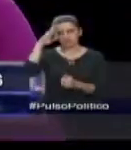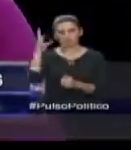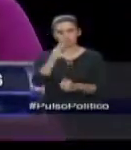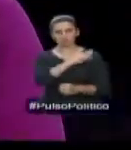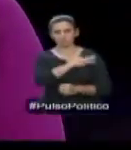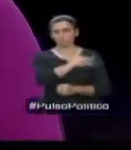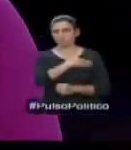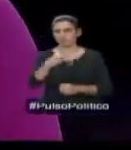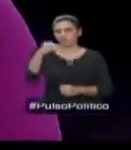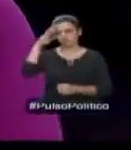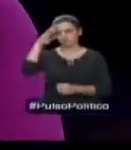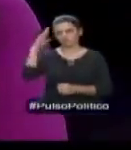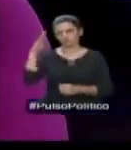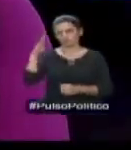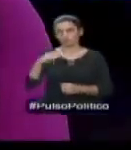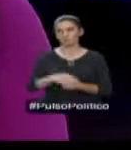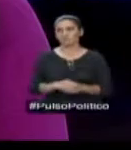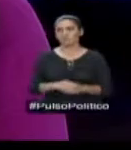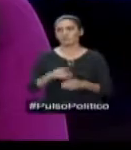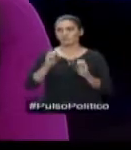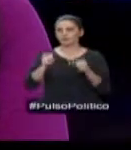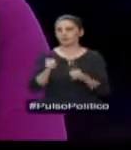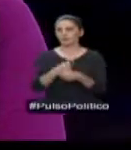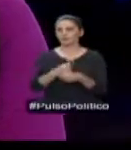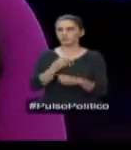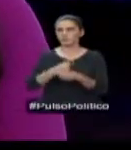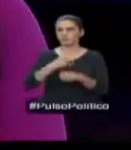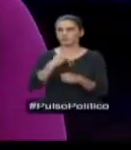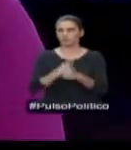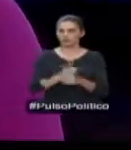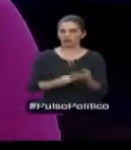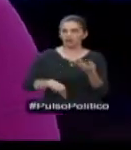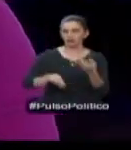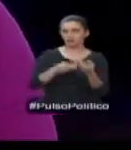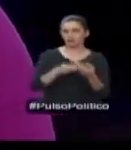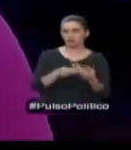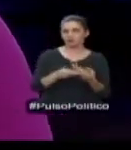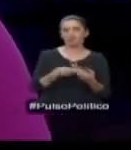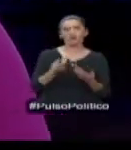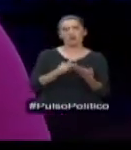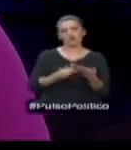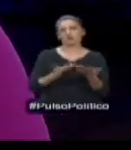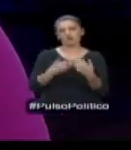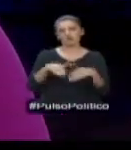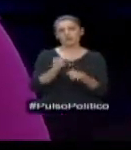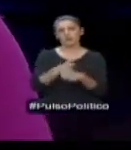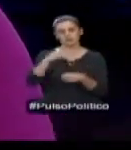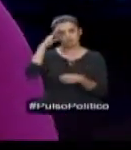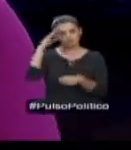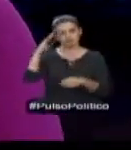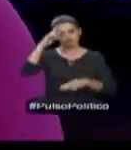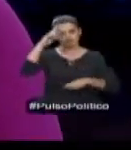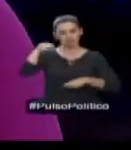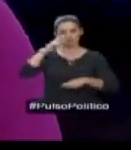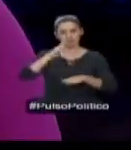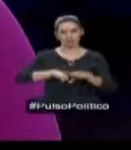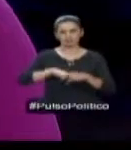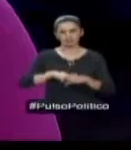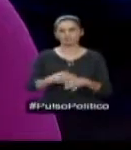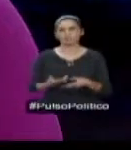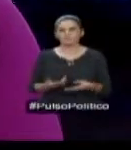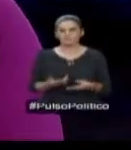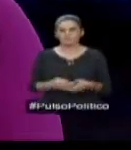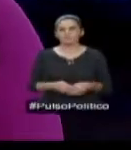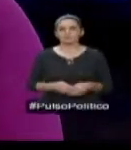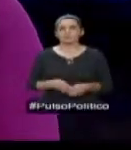armadas en temas de seguridad interna que puedan realizar una tarea a la tarea que realiza la policía nacional en temas de seguridad